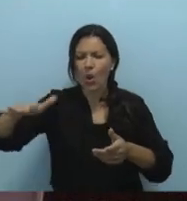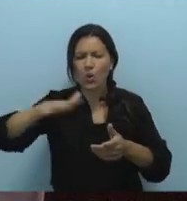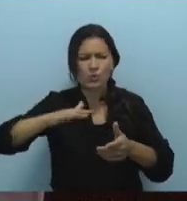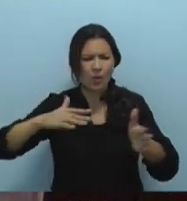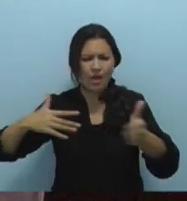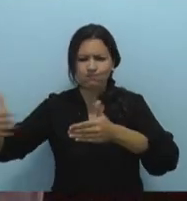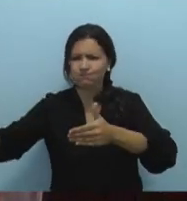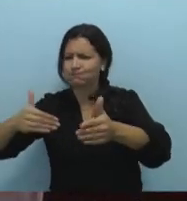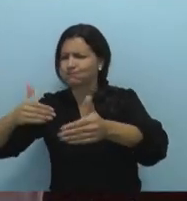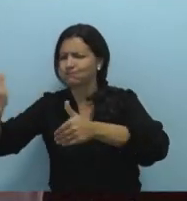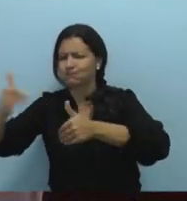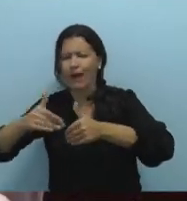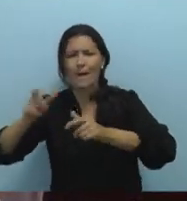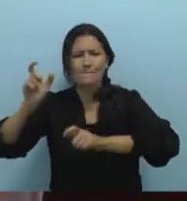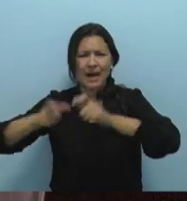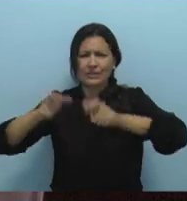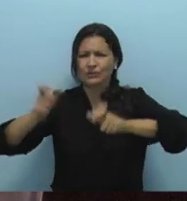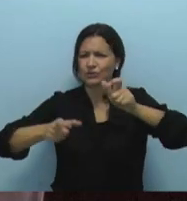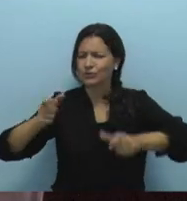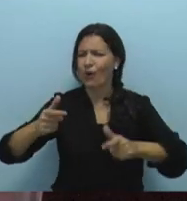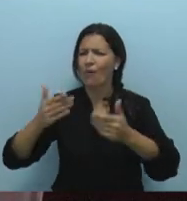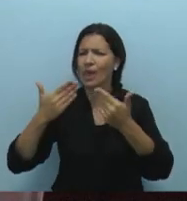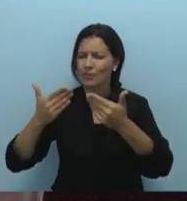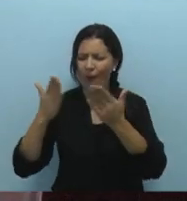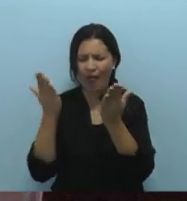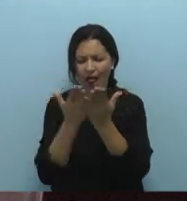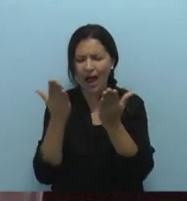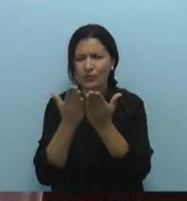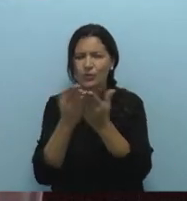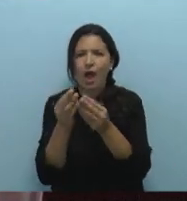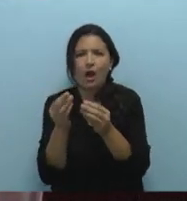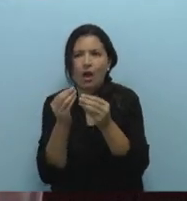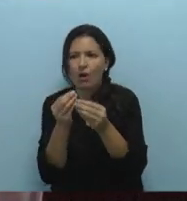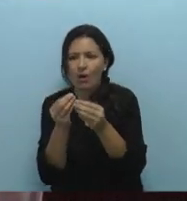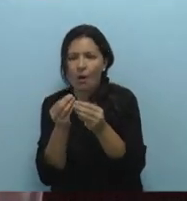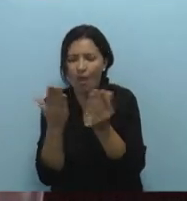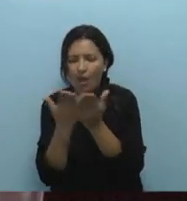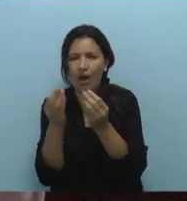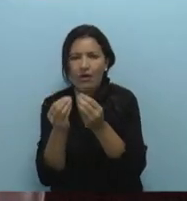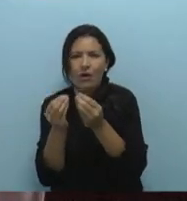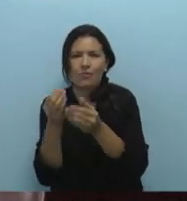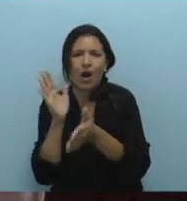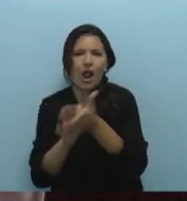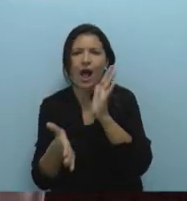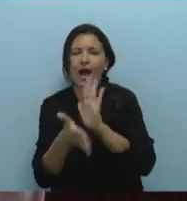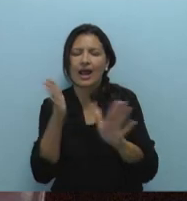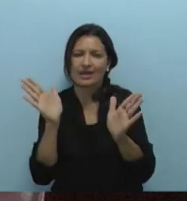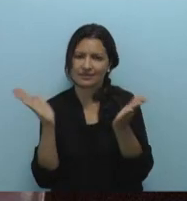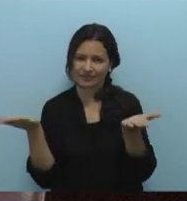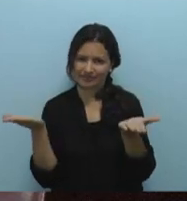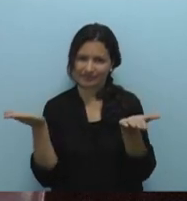amparo a los hijos de la clase trabajadora, y eso se logró con la gratuidad universitaria, de la que en este año se cumplen